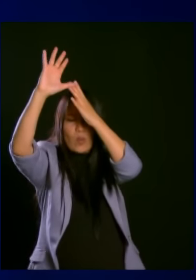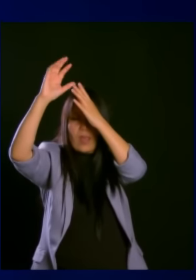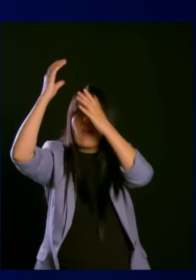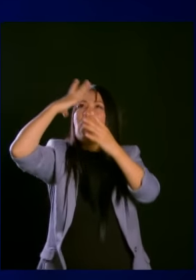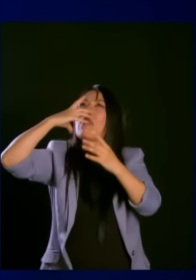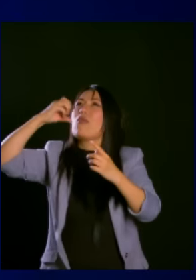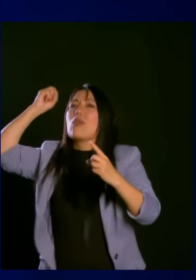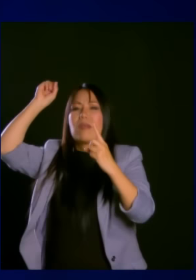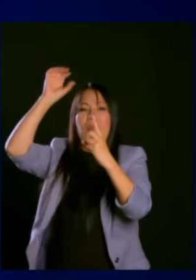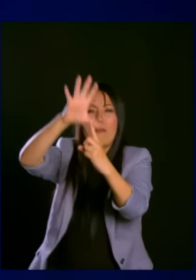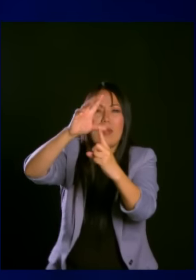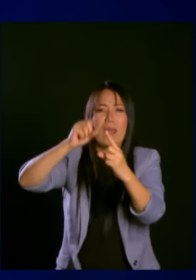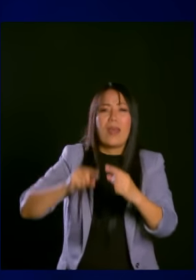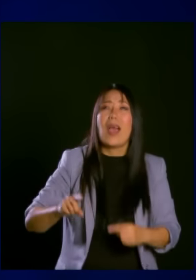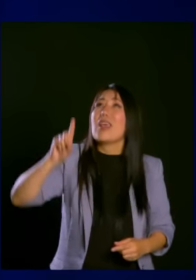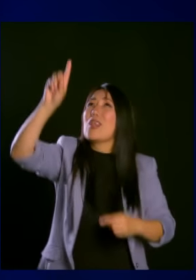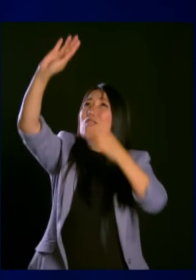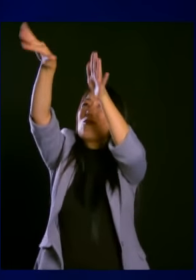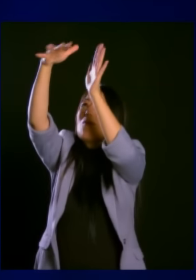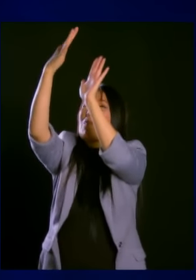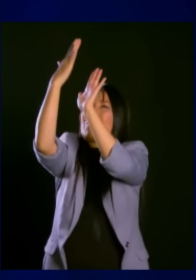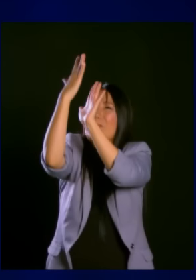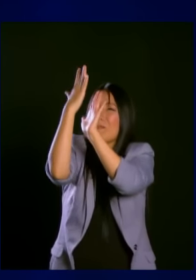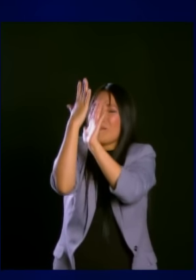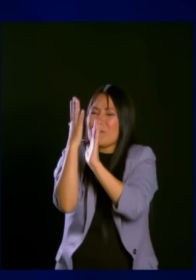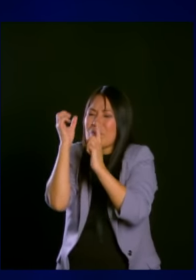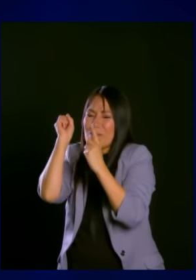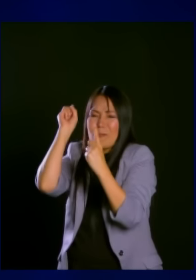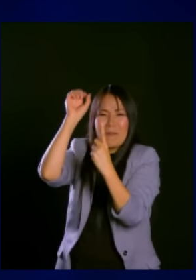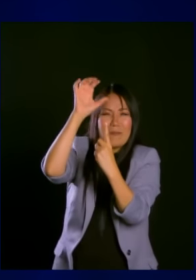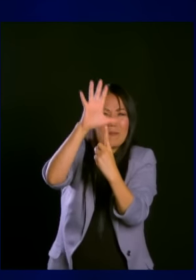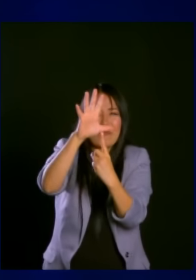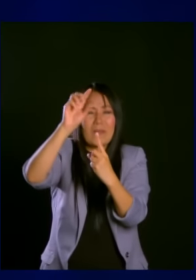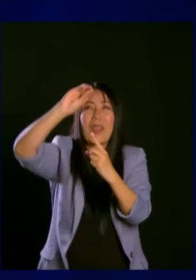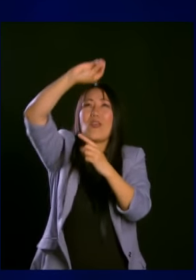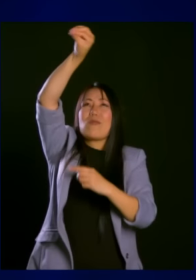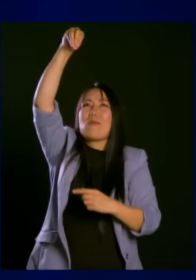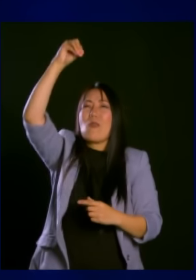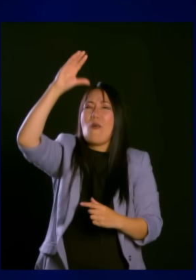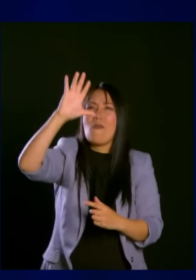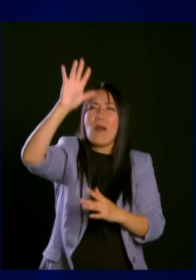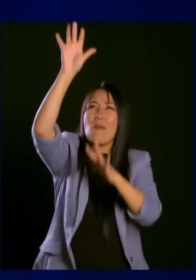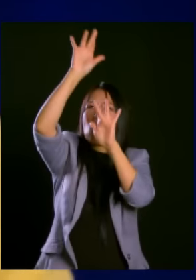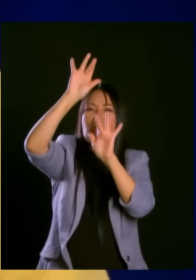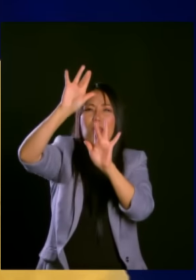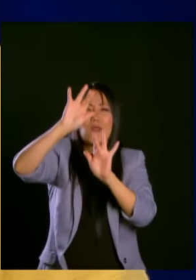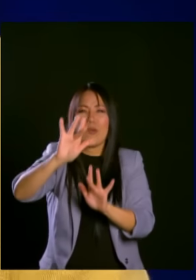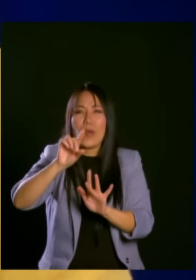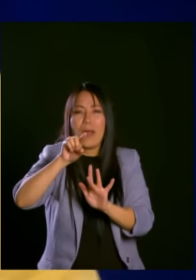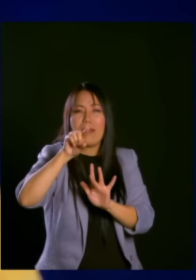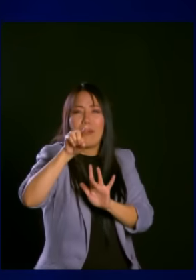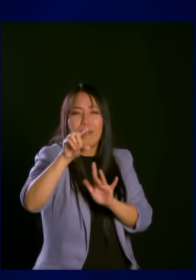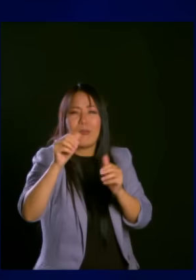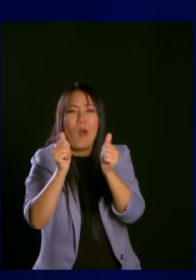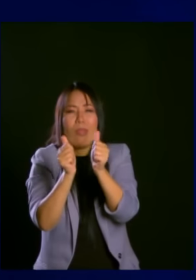bendiga con su propia presencia, su favor y su gracia en todo lo que haces.